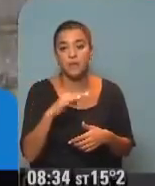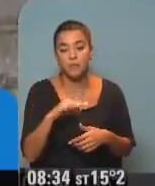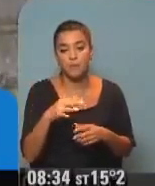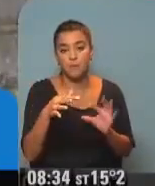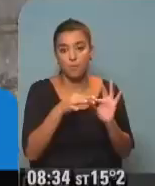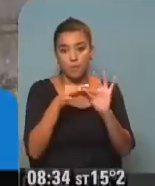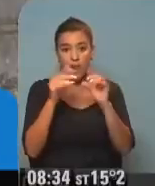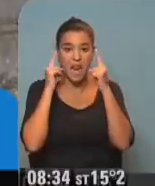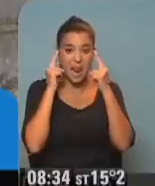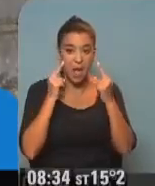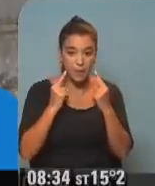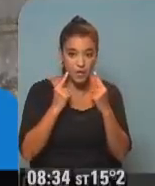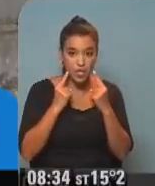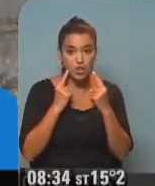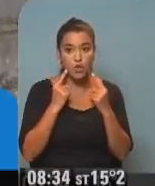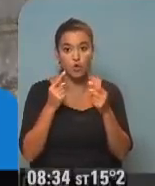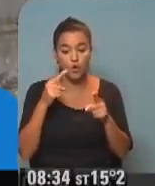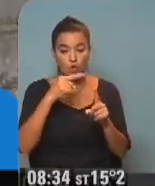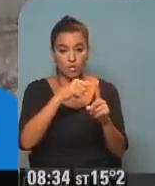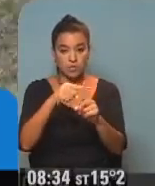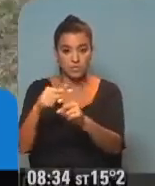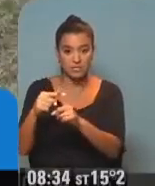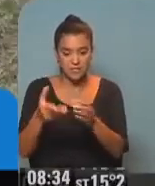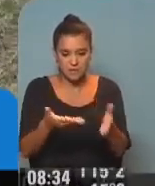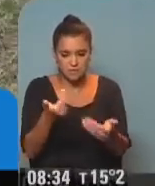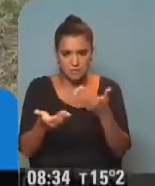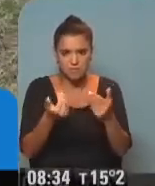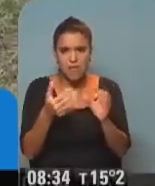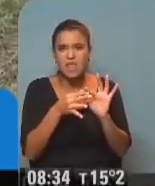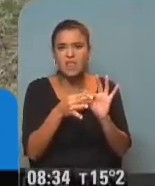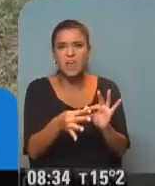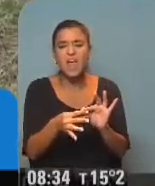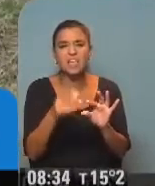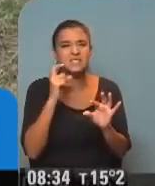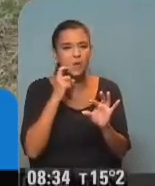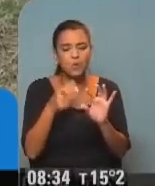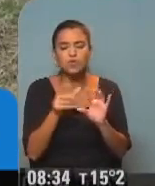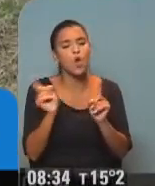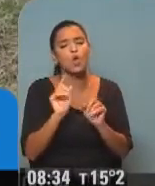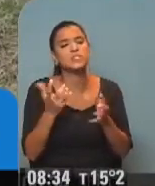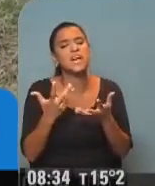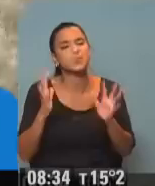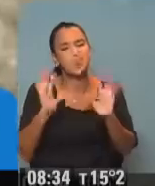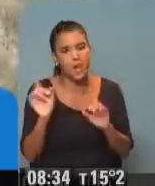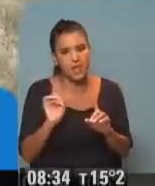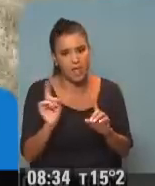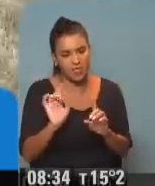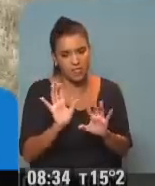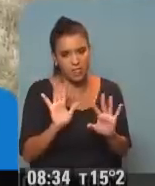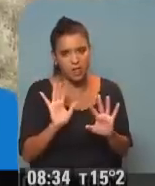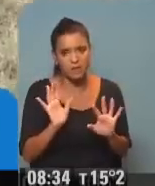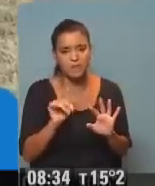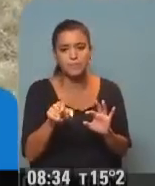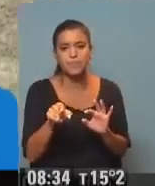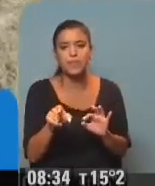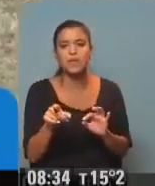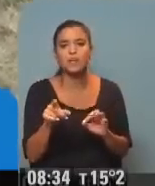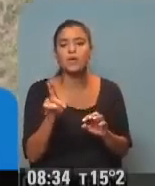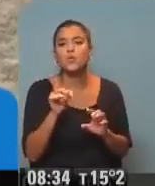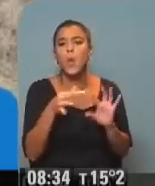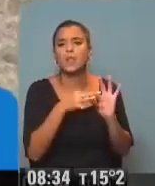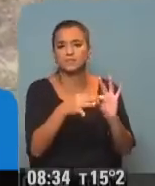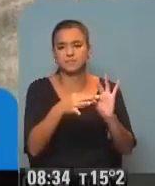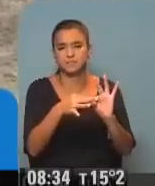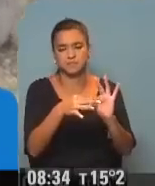el gran rabino con la profanación de tumbas en San Luis o no? No. A mí me parece que es una casualidad, una causalidad. En el hecho no hay